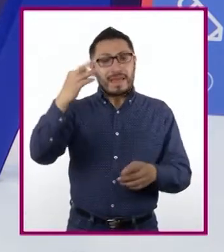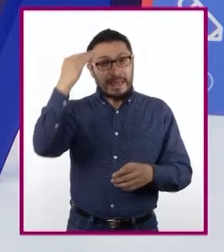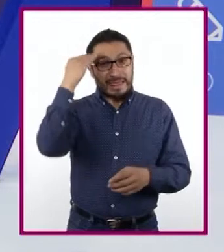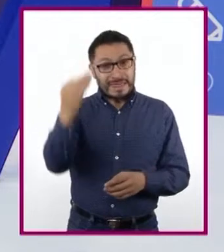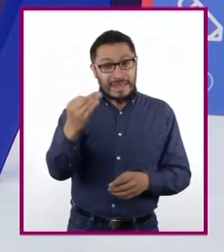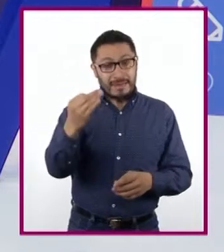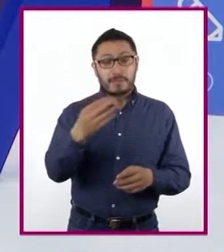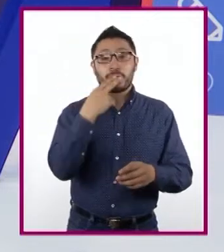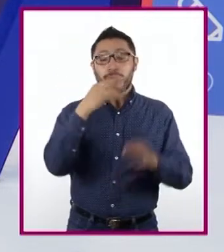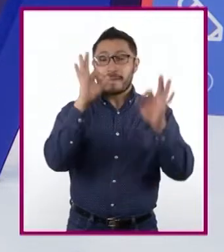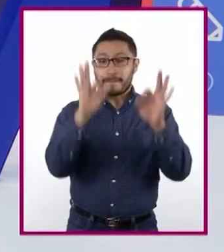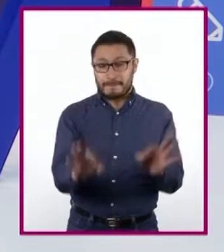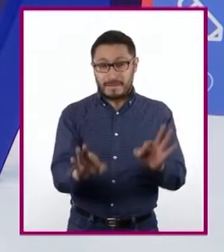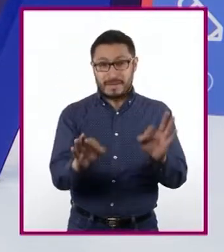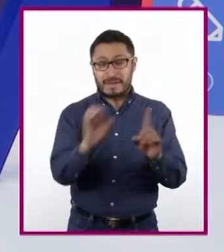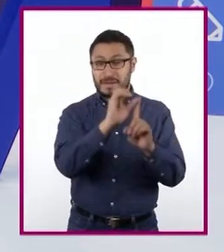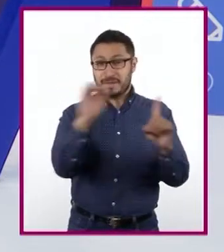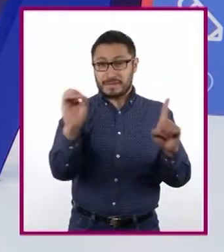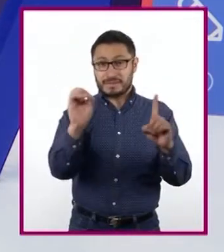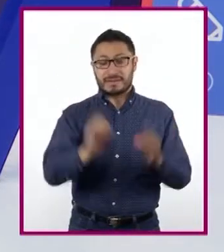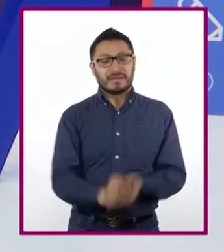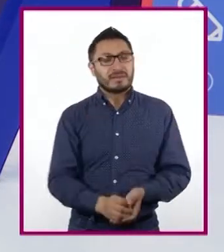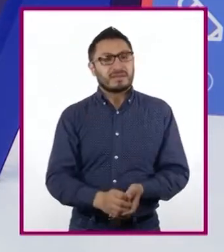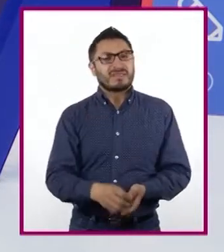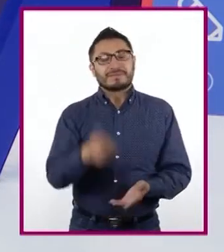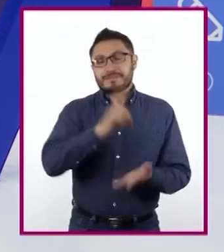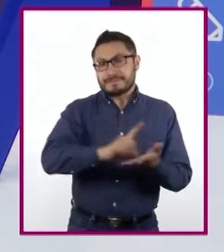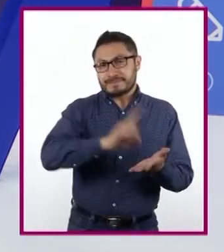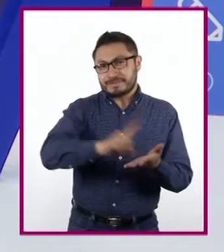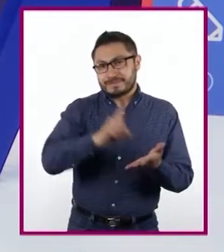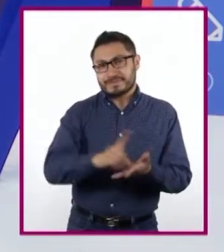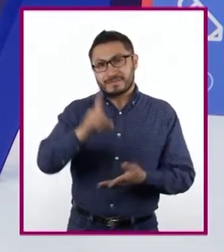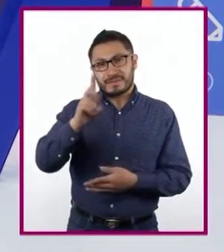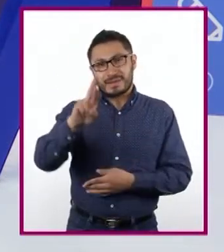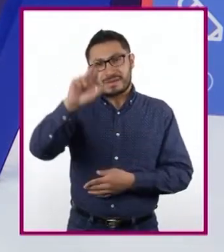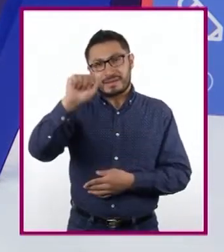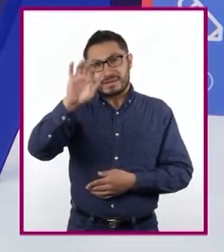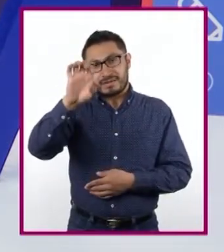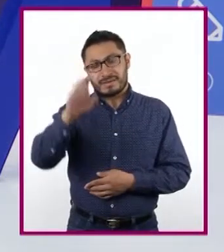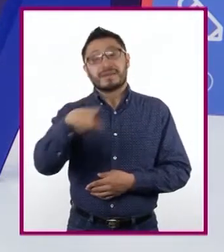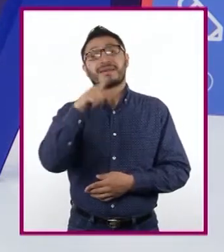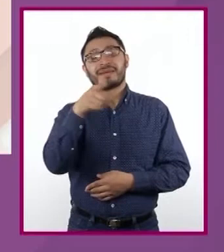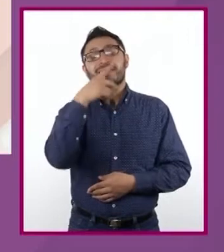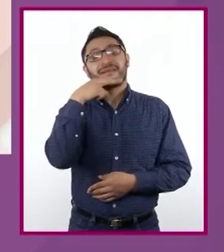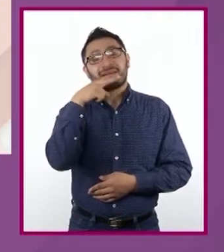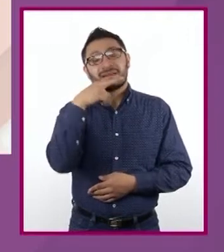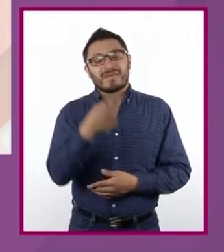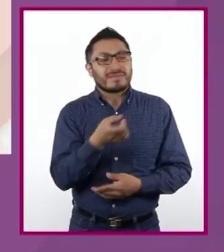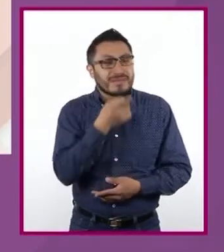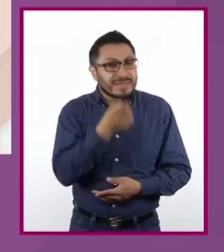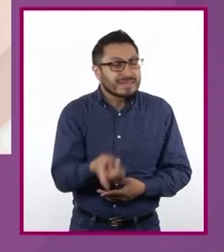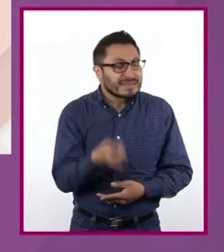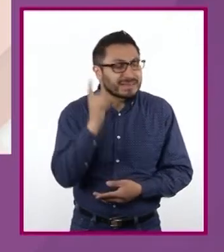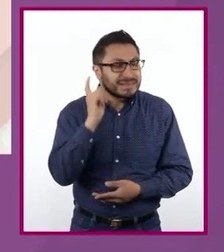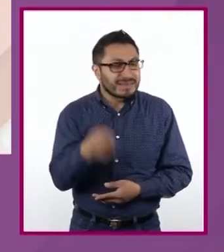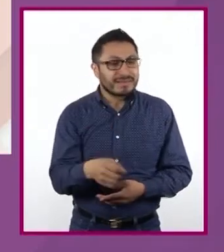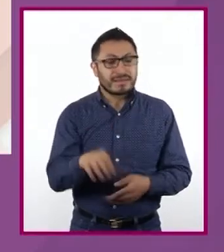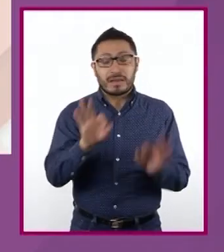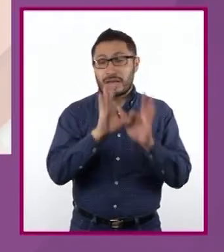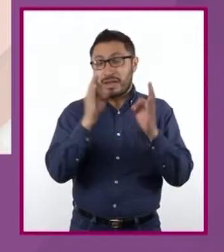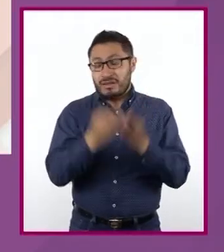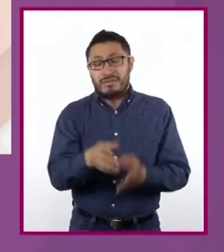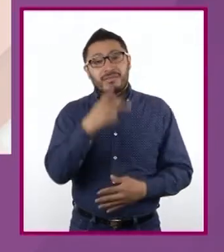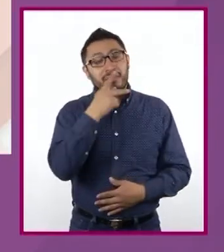que ésta sea coherente. Según el Diccionario de la Lengua Española, un verbo es clase de